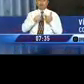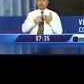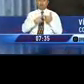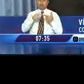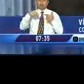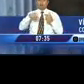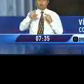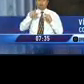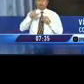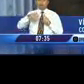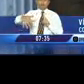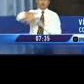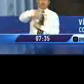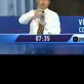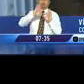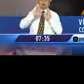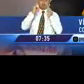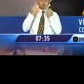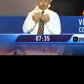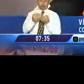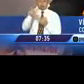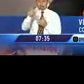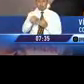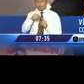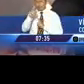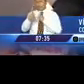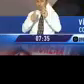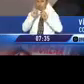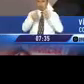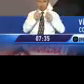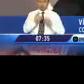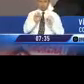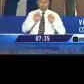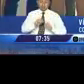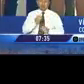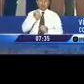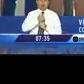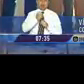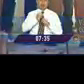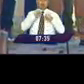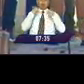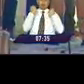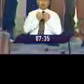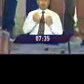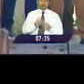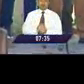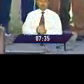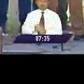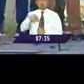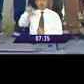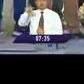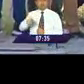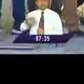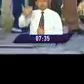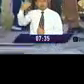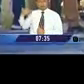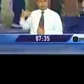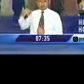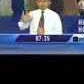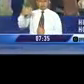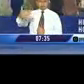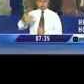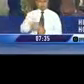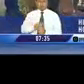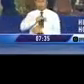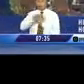a todo el entorno familiar de esta persona, al social y al laboral también. Y con toda la historia que puede haber tenido esta persona. Entonces, todo